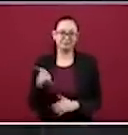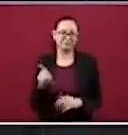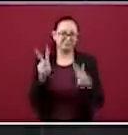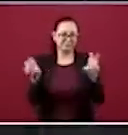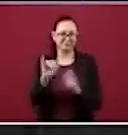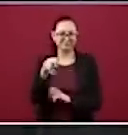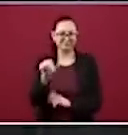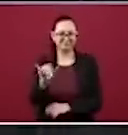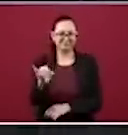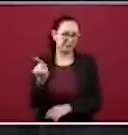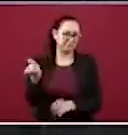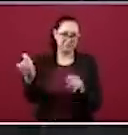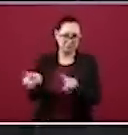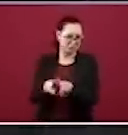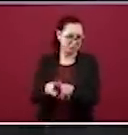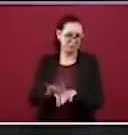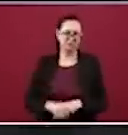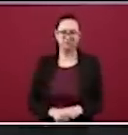Transparencia.